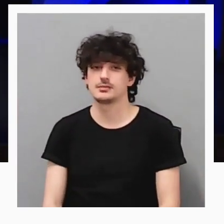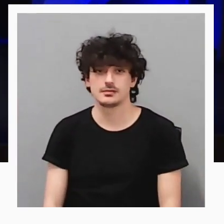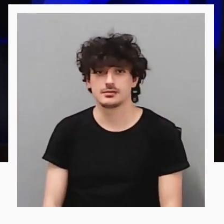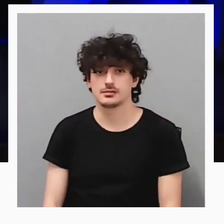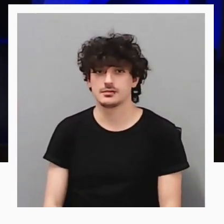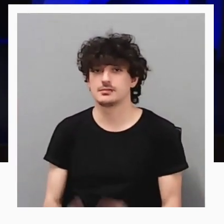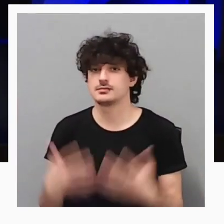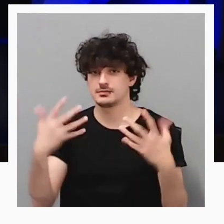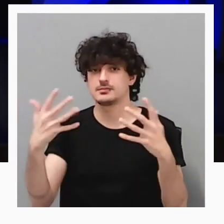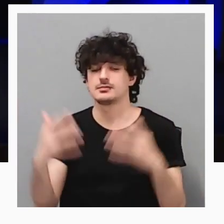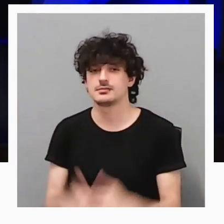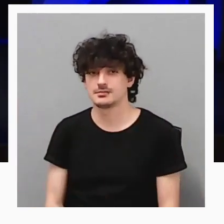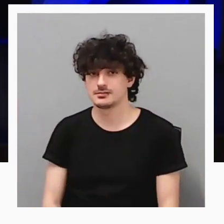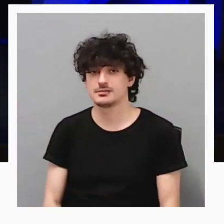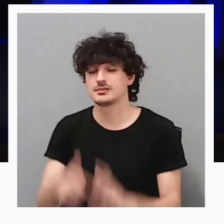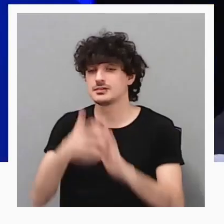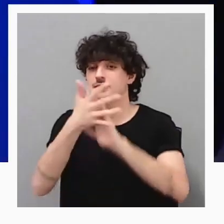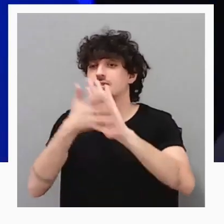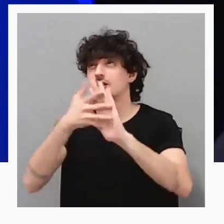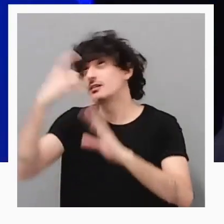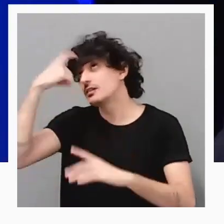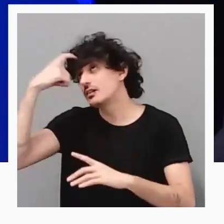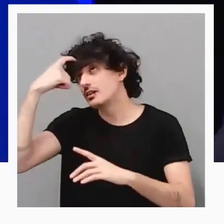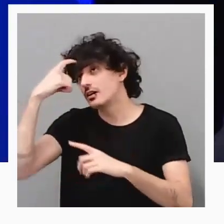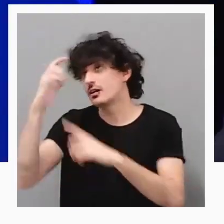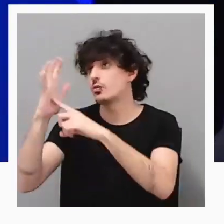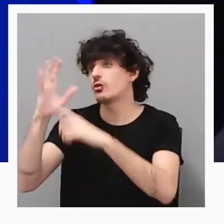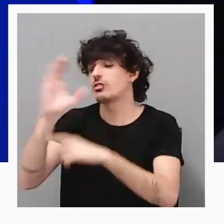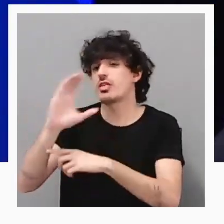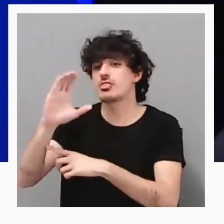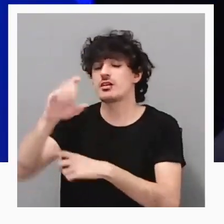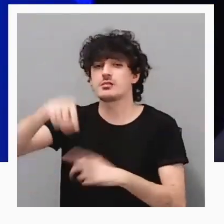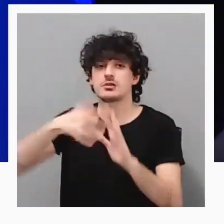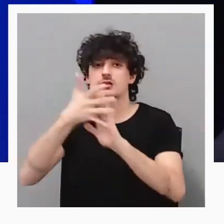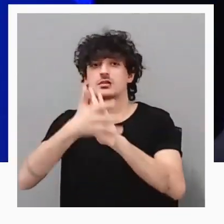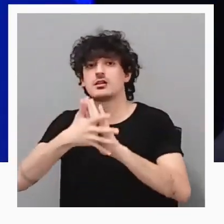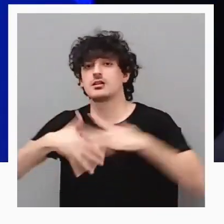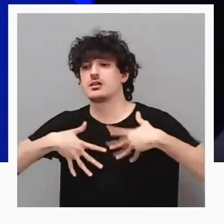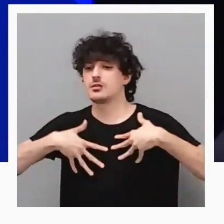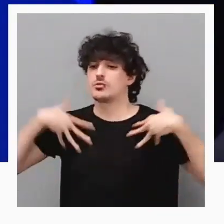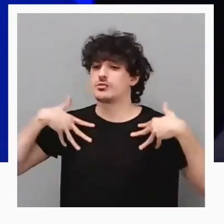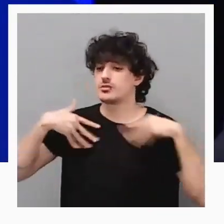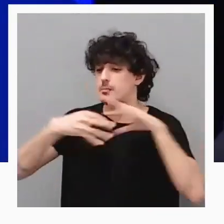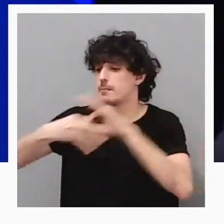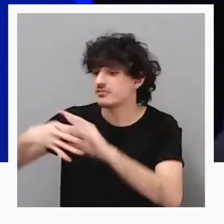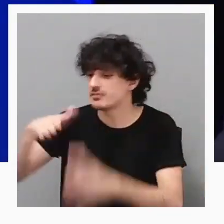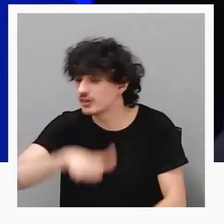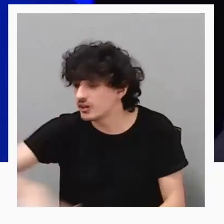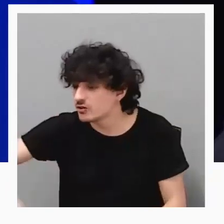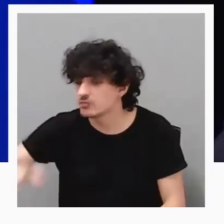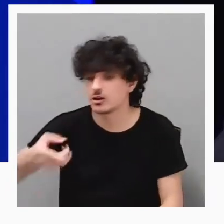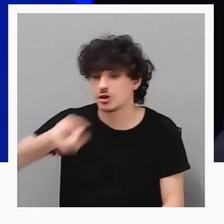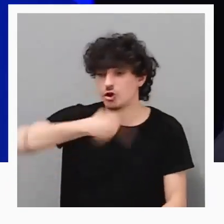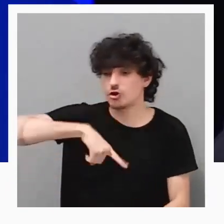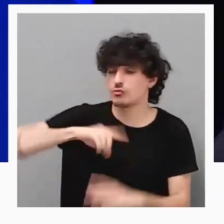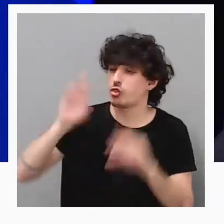Muy bien, estamos hablando de neurociencia, pero también estamos hablando de emociones, ¿no? Emociones para los niños y para nosotros, los docentes, que estamos